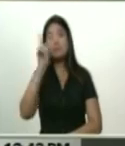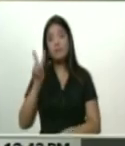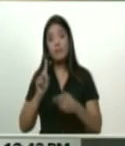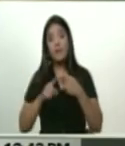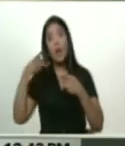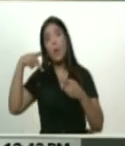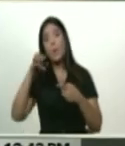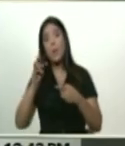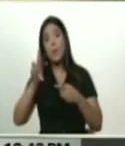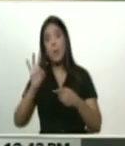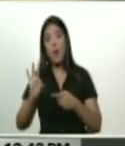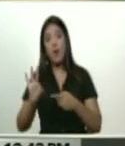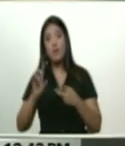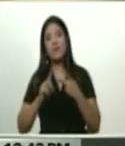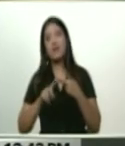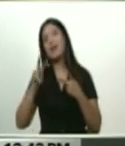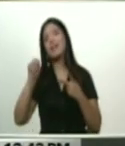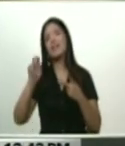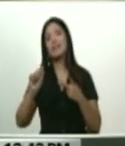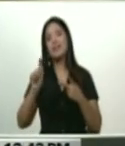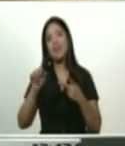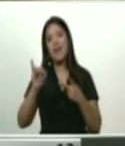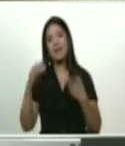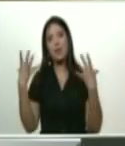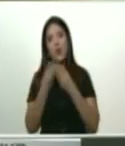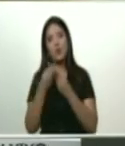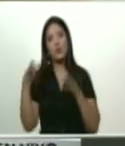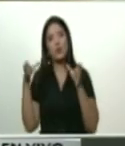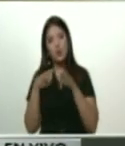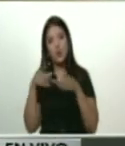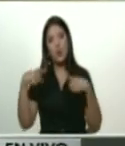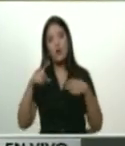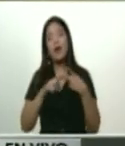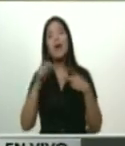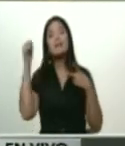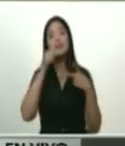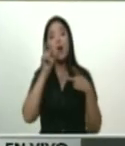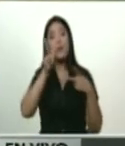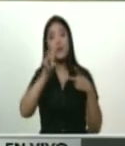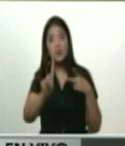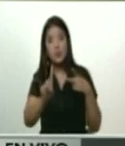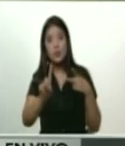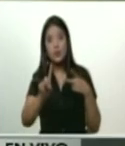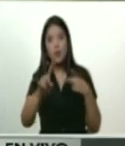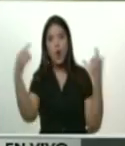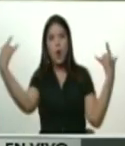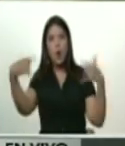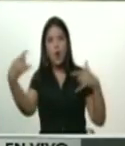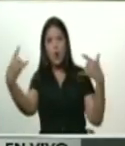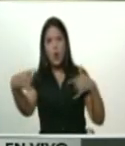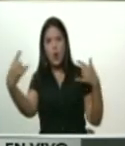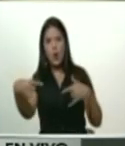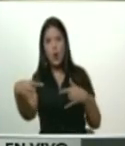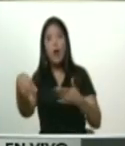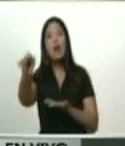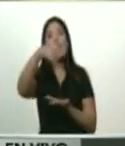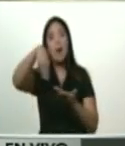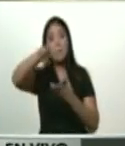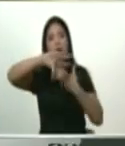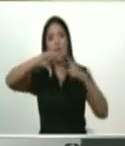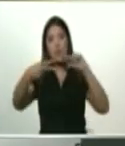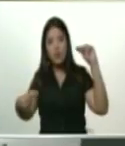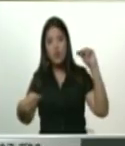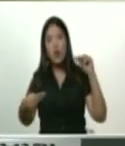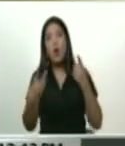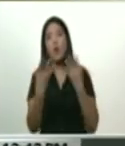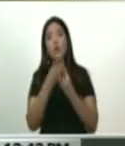Porfi Baloa y Nati y su orquesta. El sábado 21, rock en la Plaza Diego Ibarra con Buena